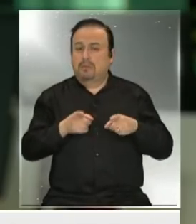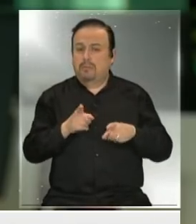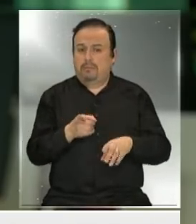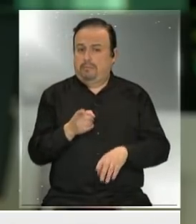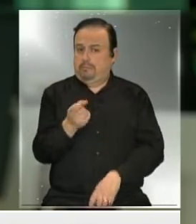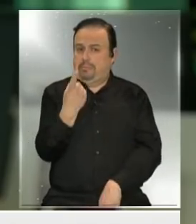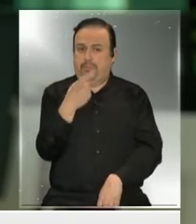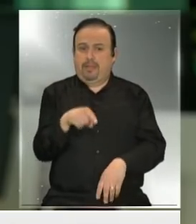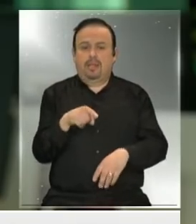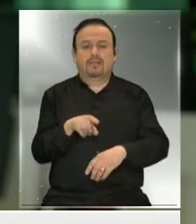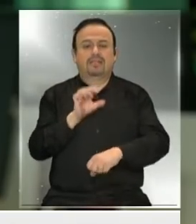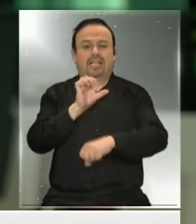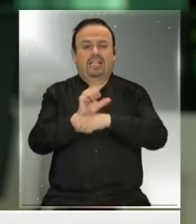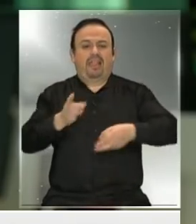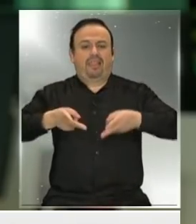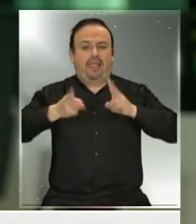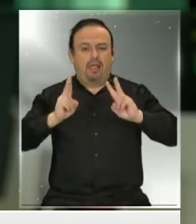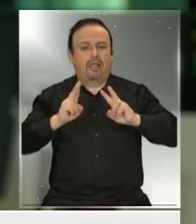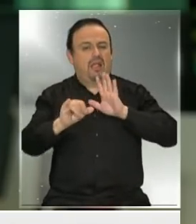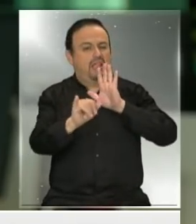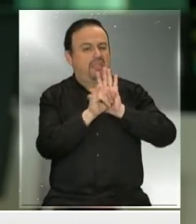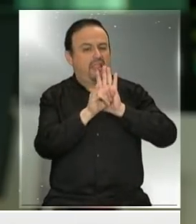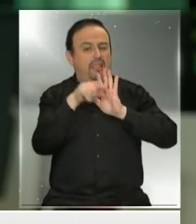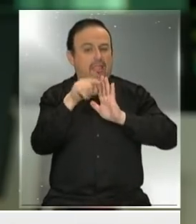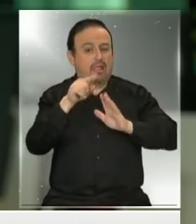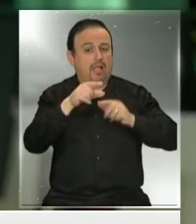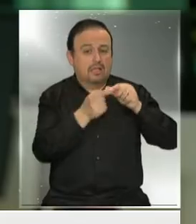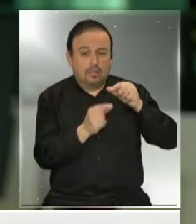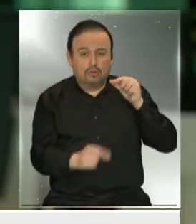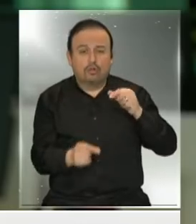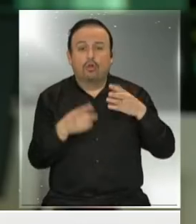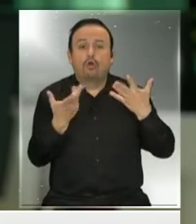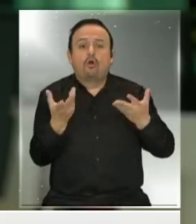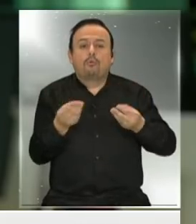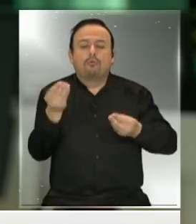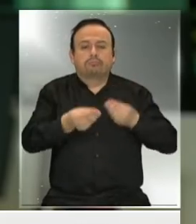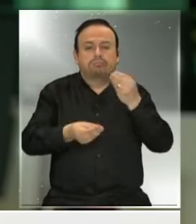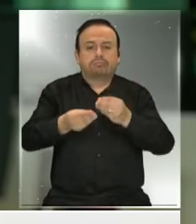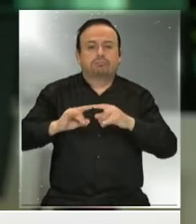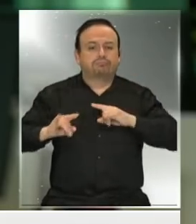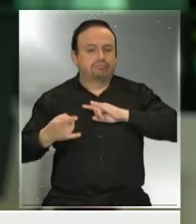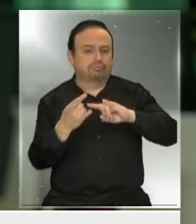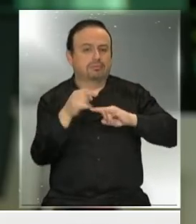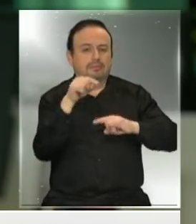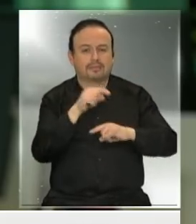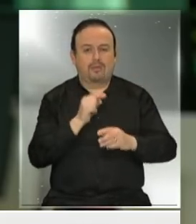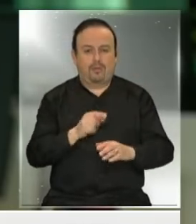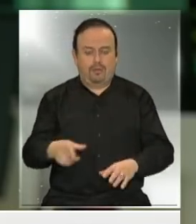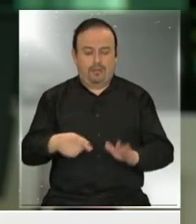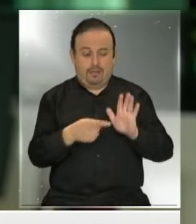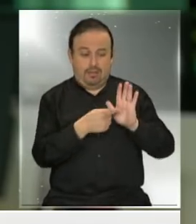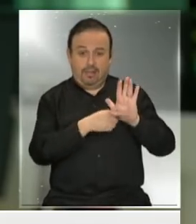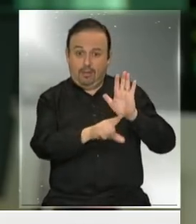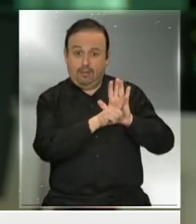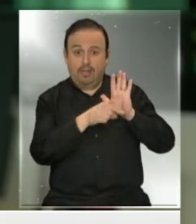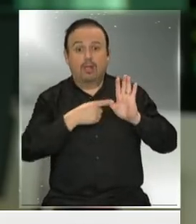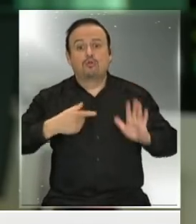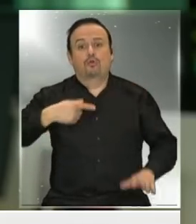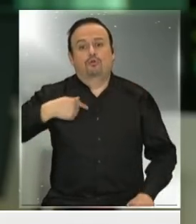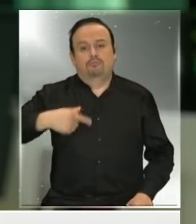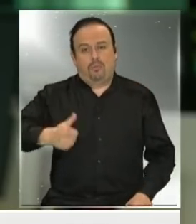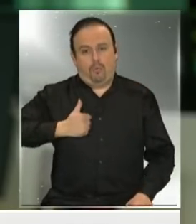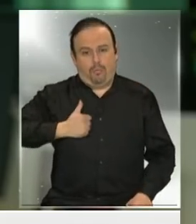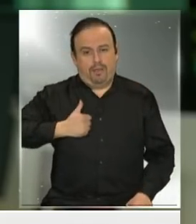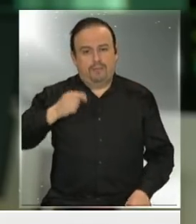primero es el estado de derecho la identidad nacional se reconstruye desde que cumplimos con la ley pero el gasto político